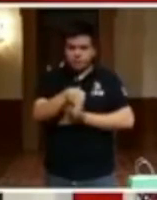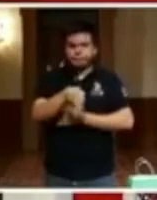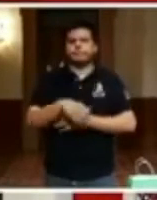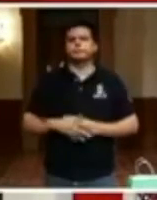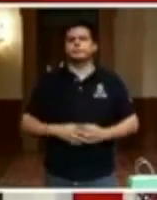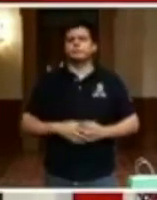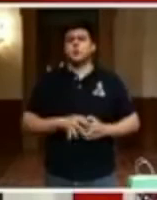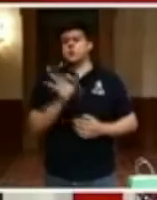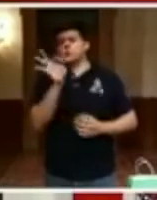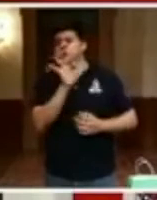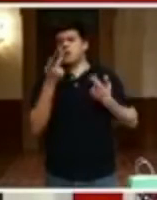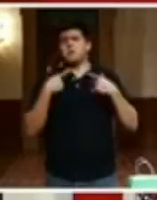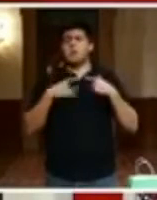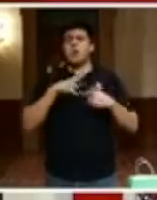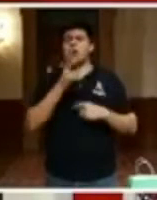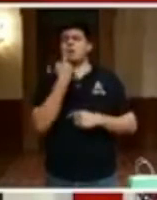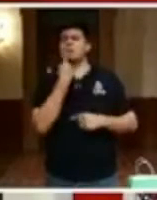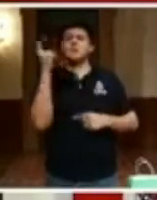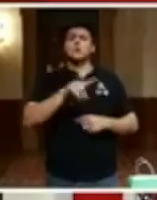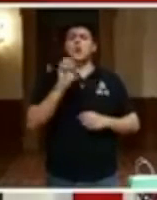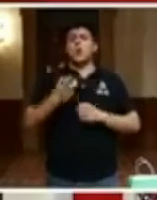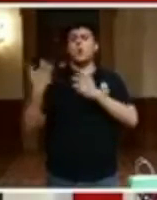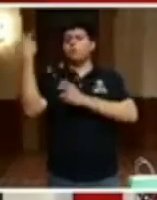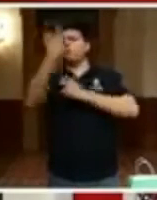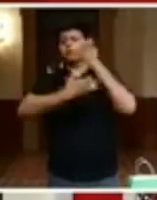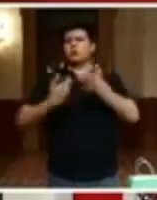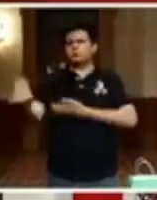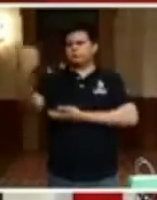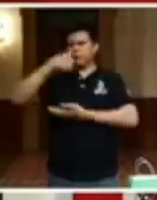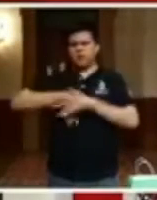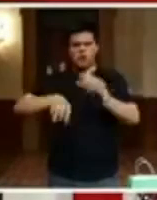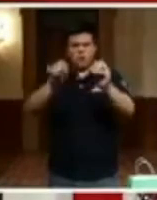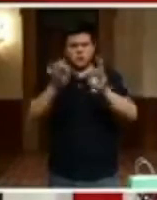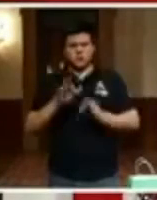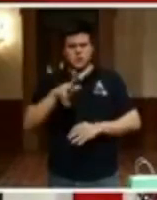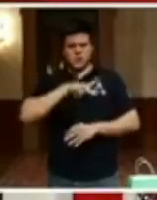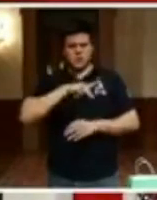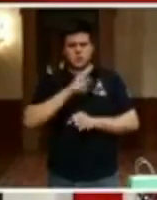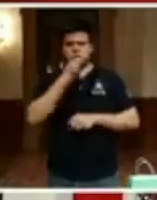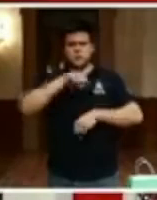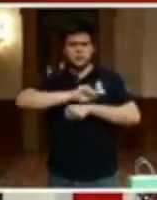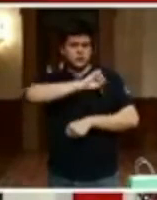y si alguien tiene alguna denuncia o alguna queja lo espera en mi oficina en la secretaria de salud